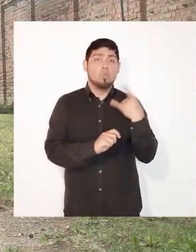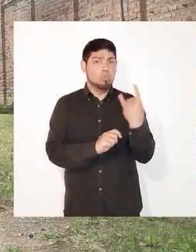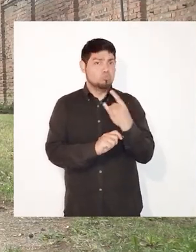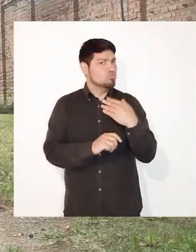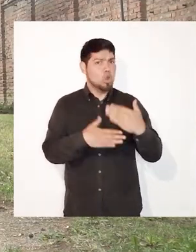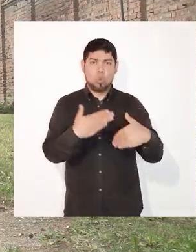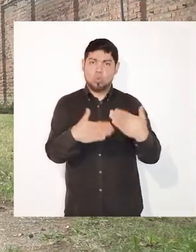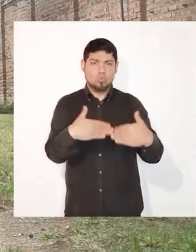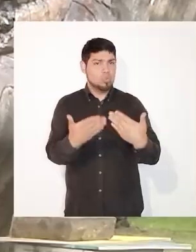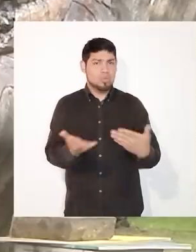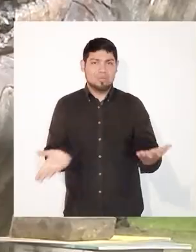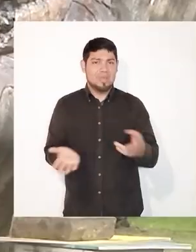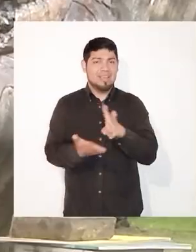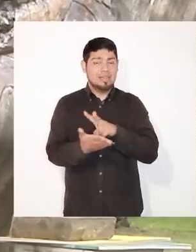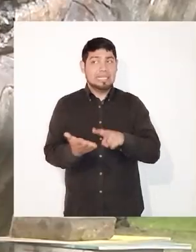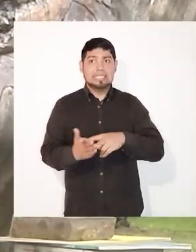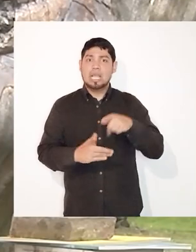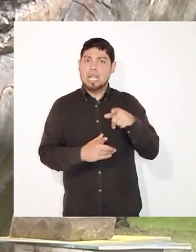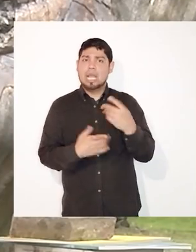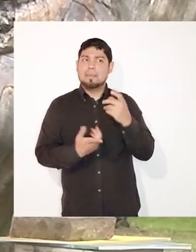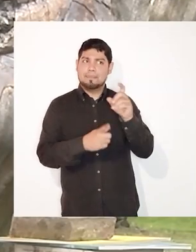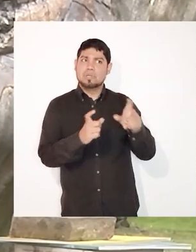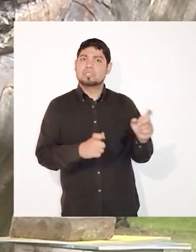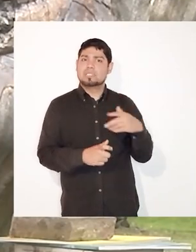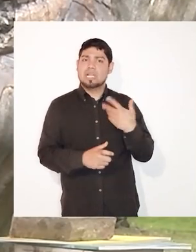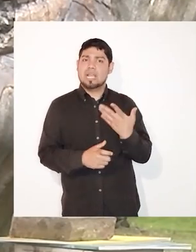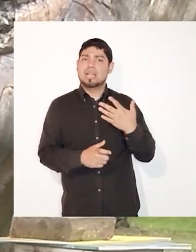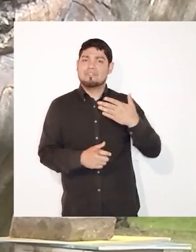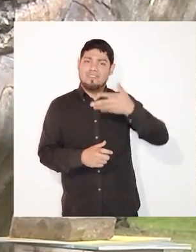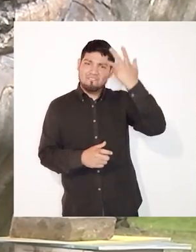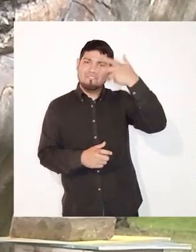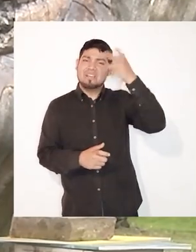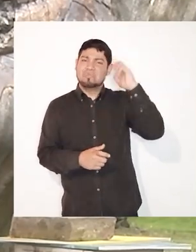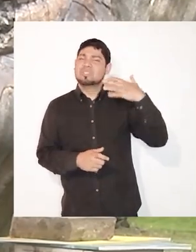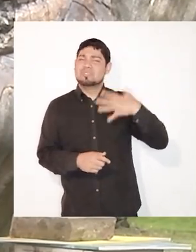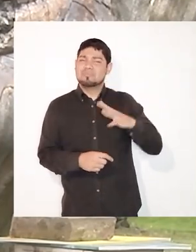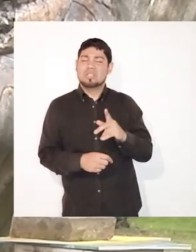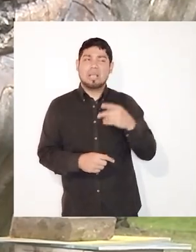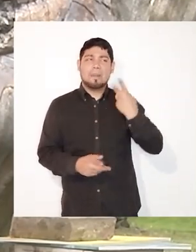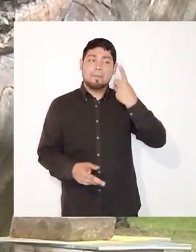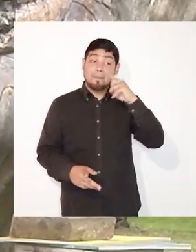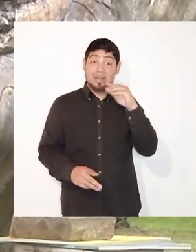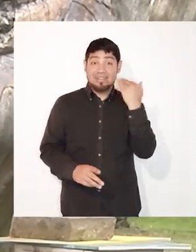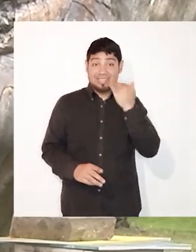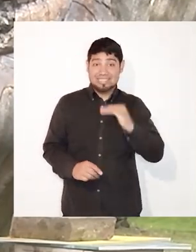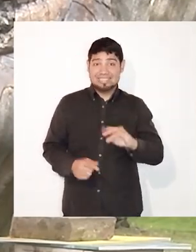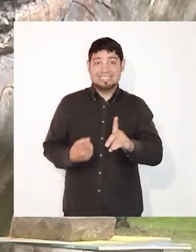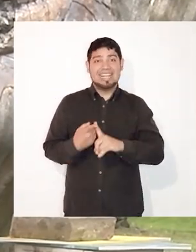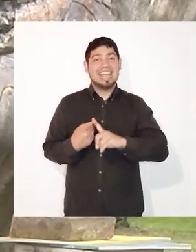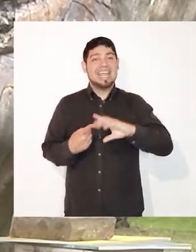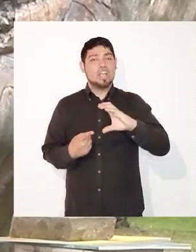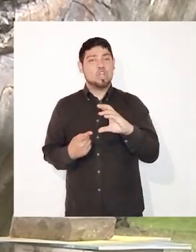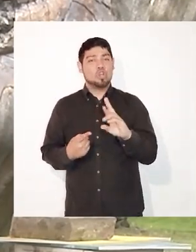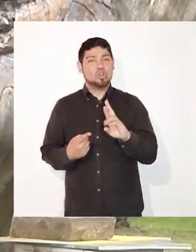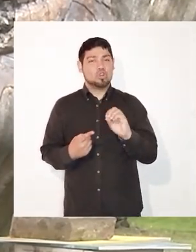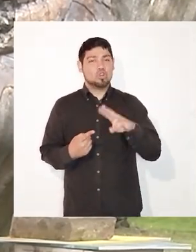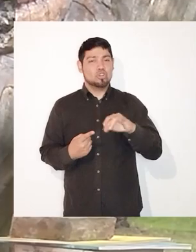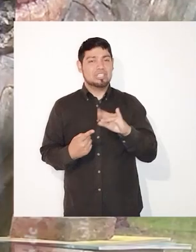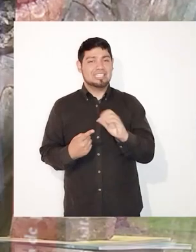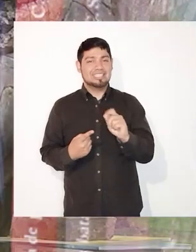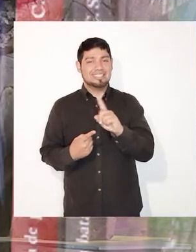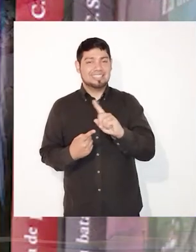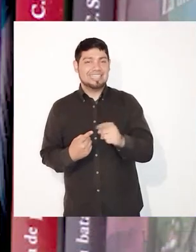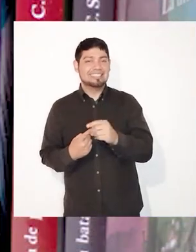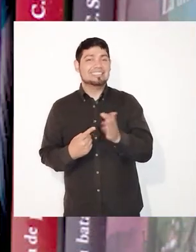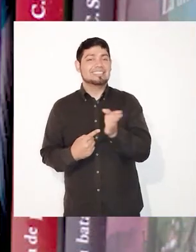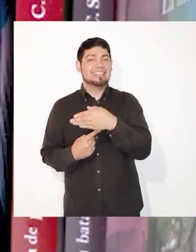en licenciatura en letras. Entonces hay una serie de autores importantes para mí, pero creo que fue crucial cuando niña, las crónicas